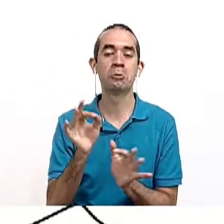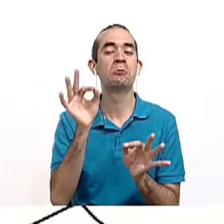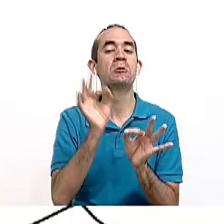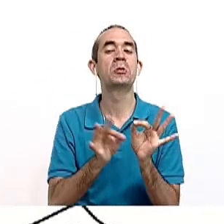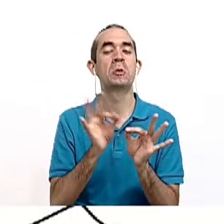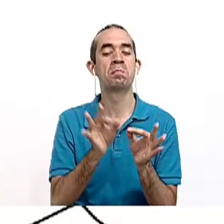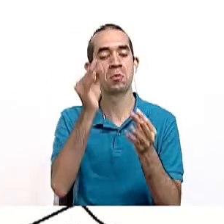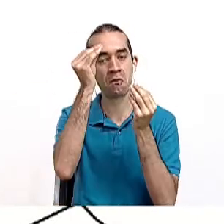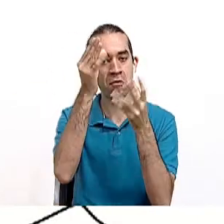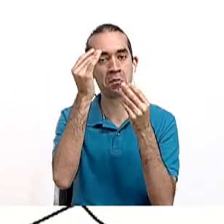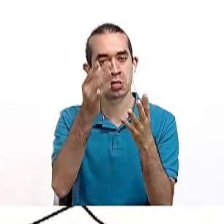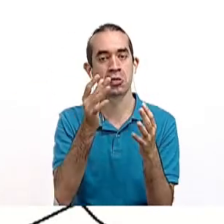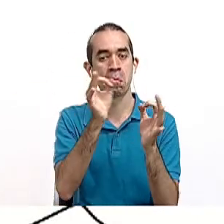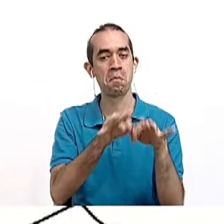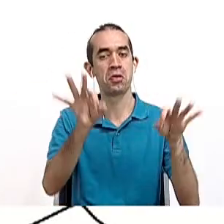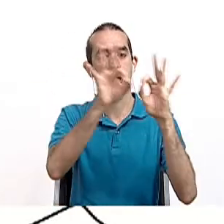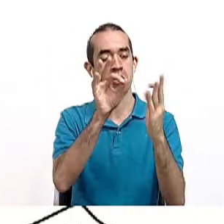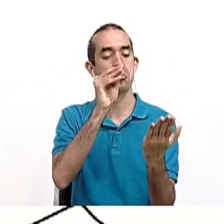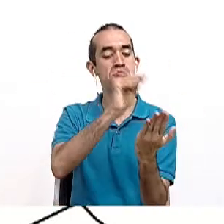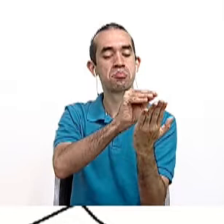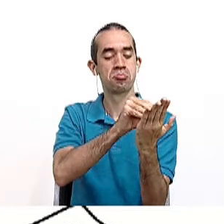la información relevante.